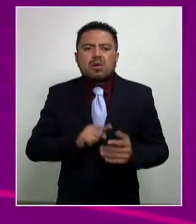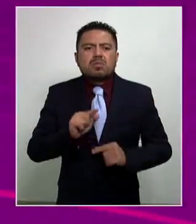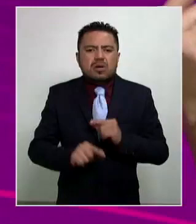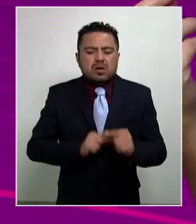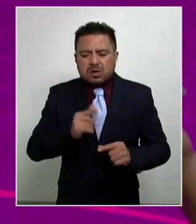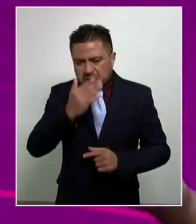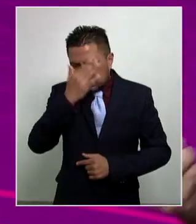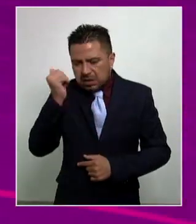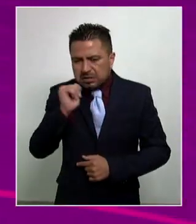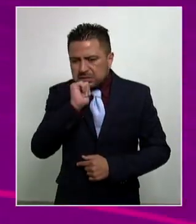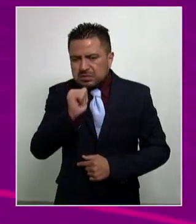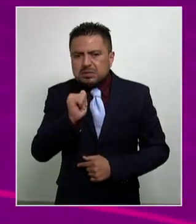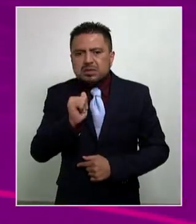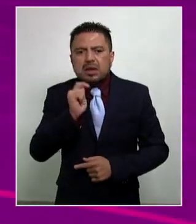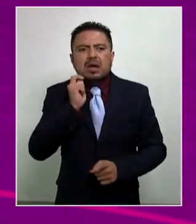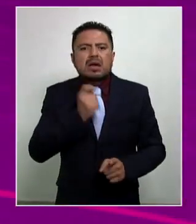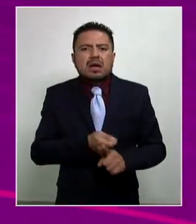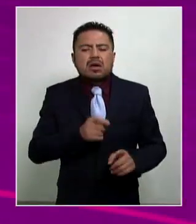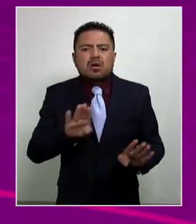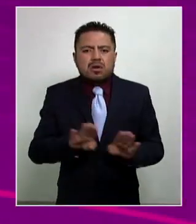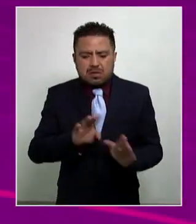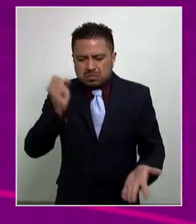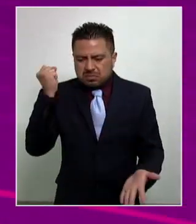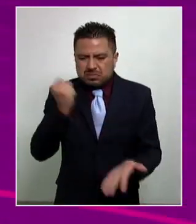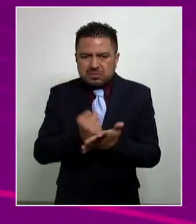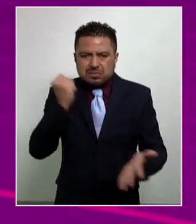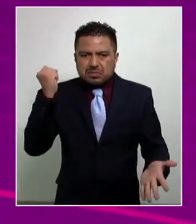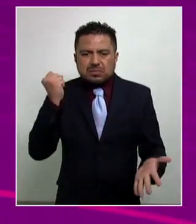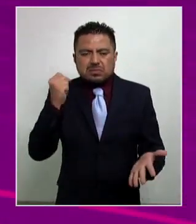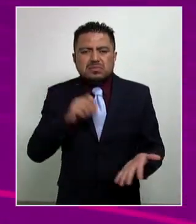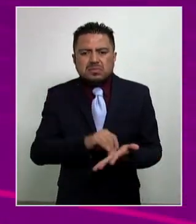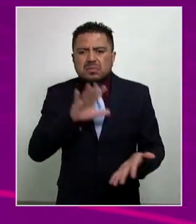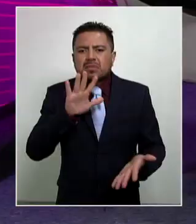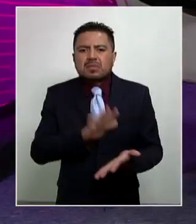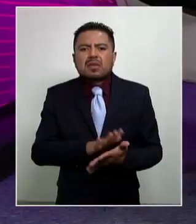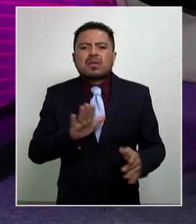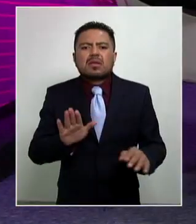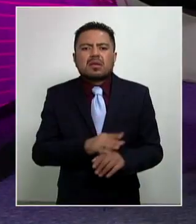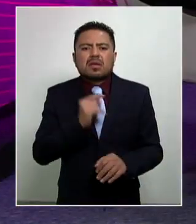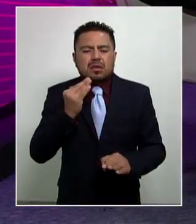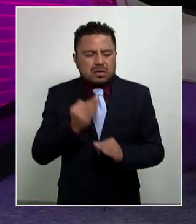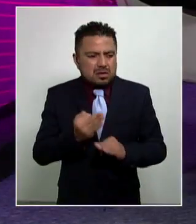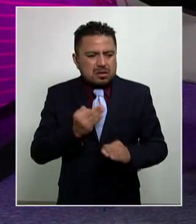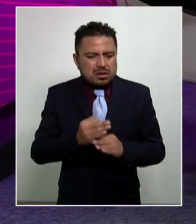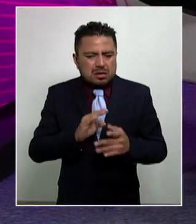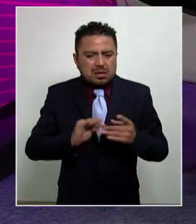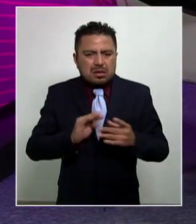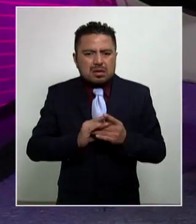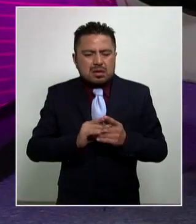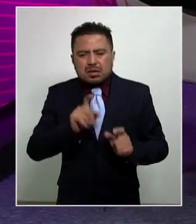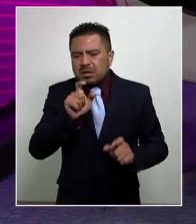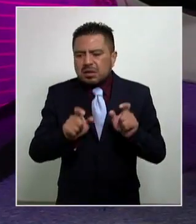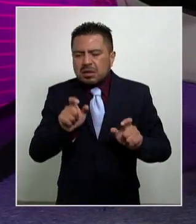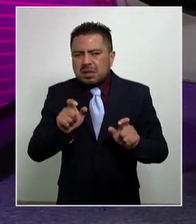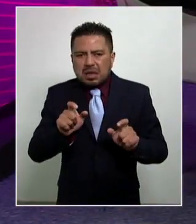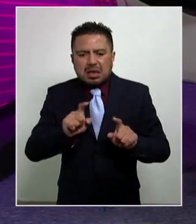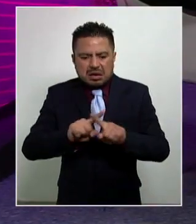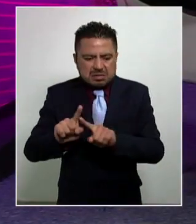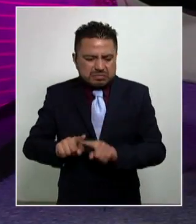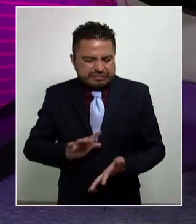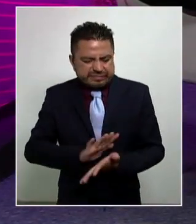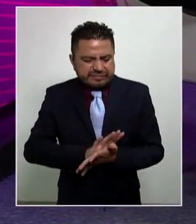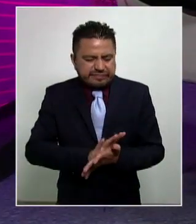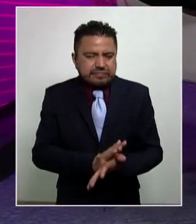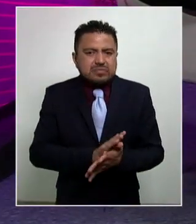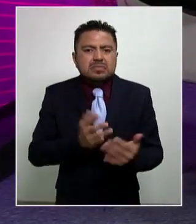nada sabemos, como decíamos, marcada o estigmatizada por estos prejuicios y los estereotipos racistas y